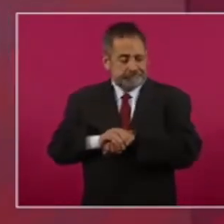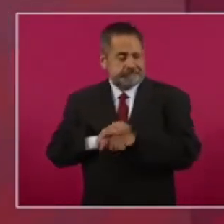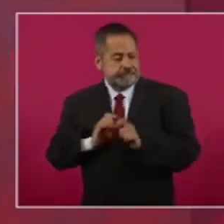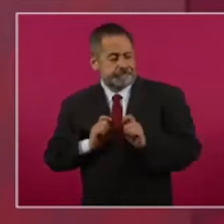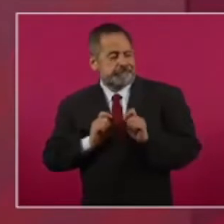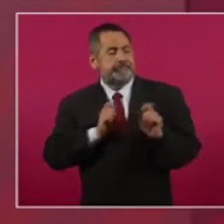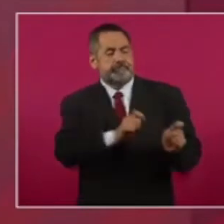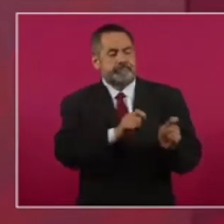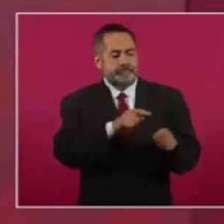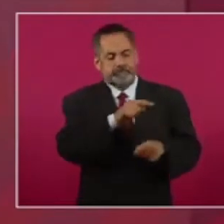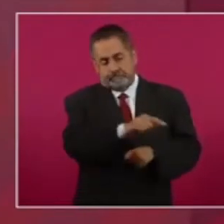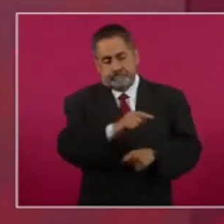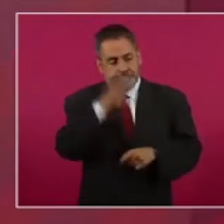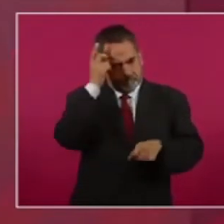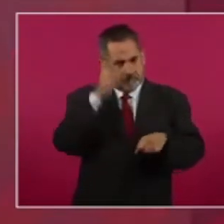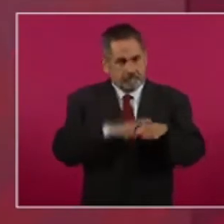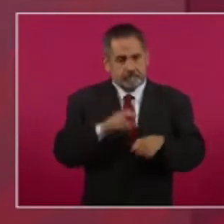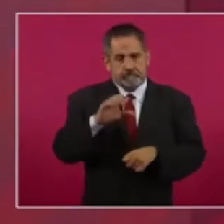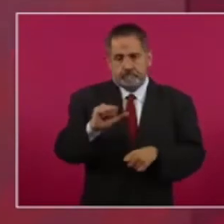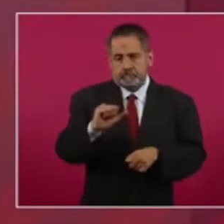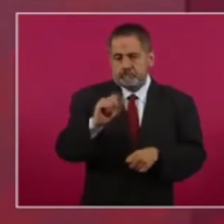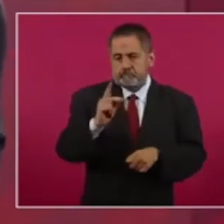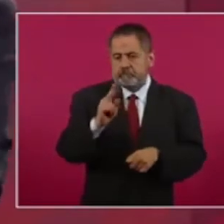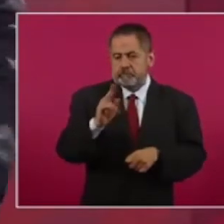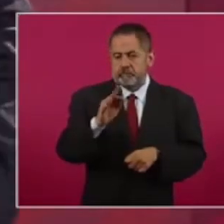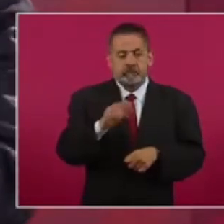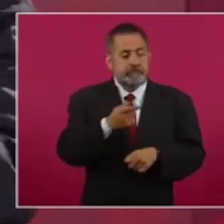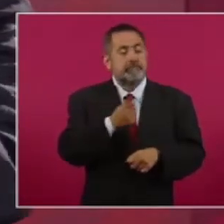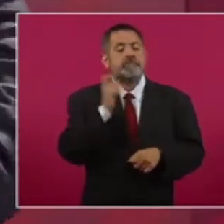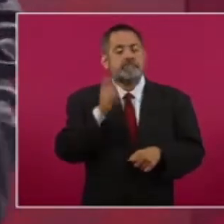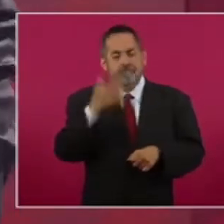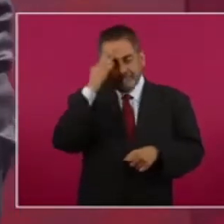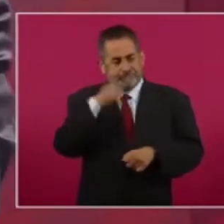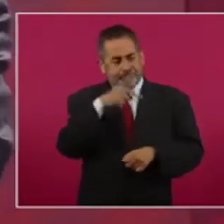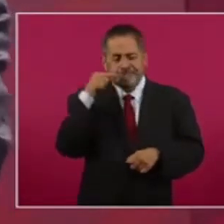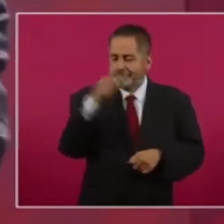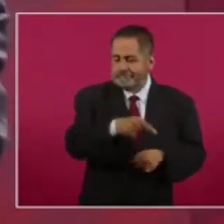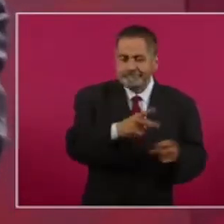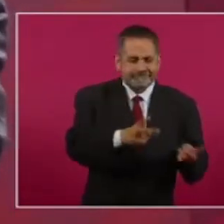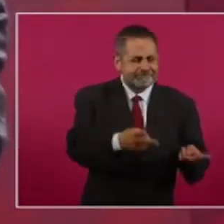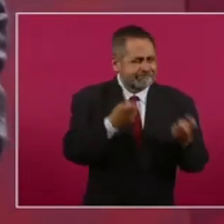allí iba a robar.